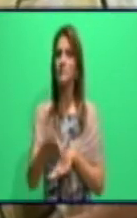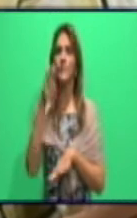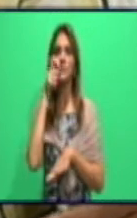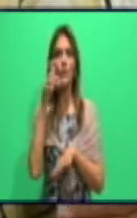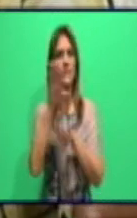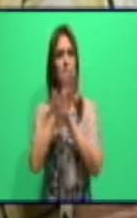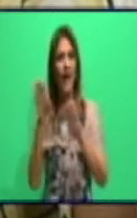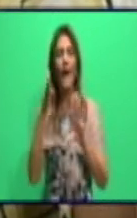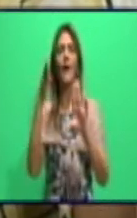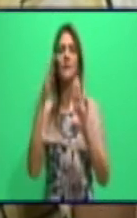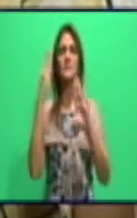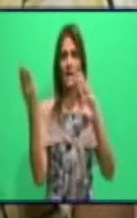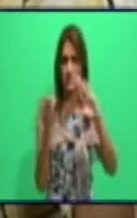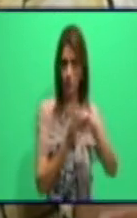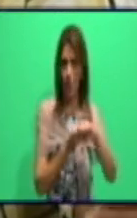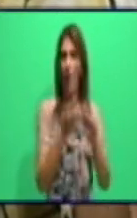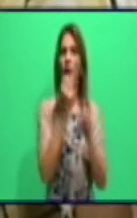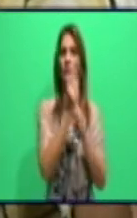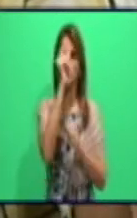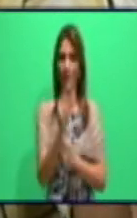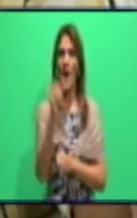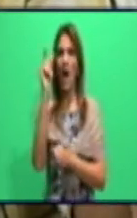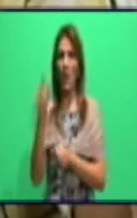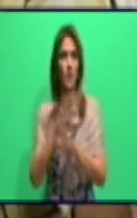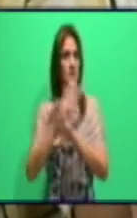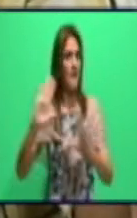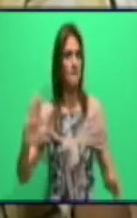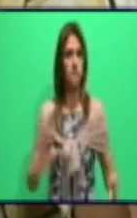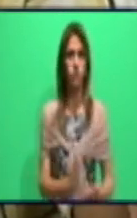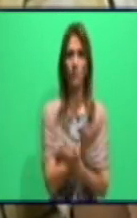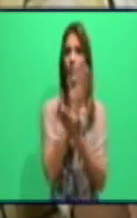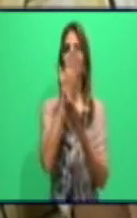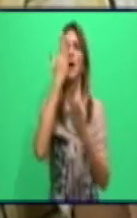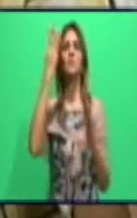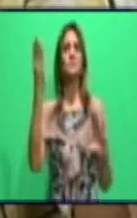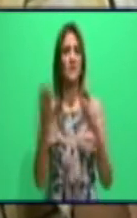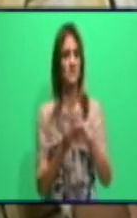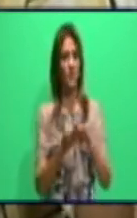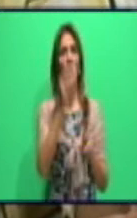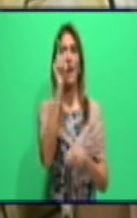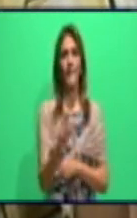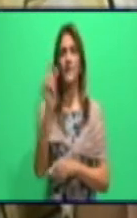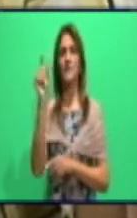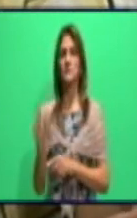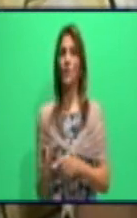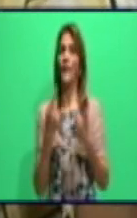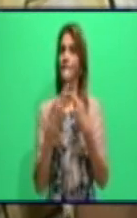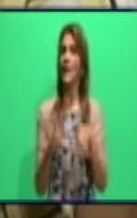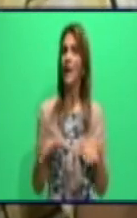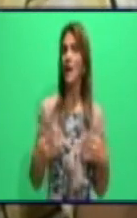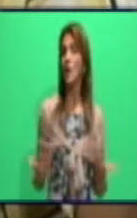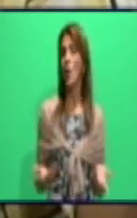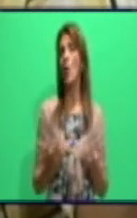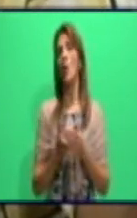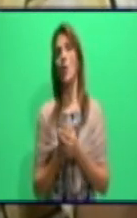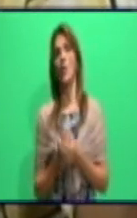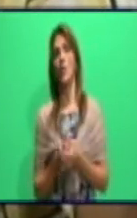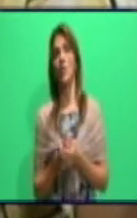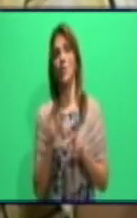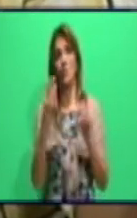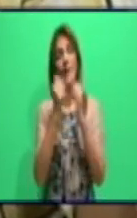arias los responsables fueron separados inmediatamente pero llama la atención al resto de las